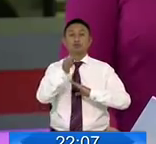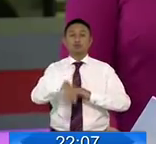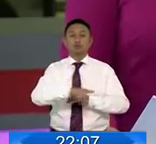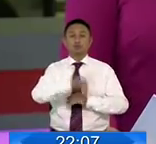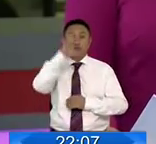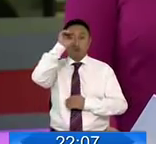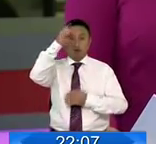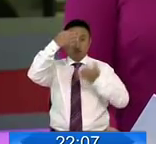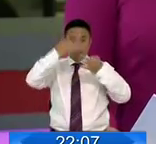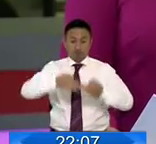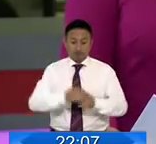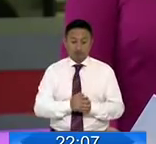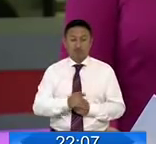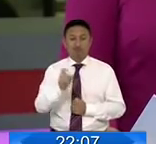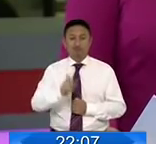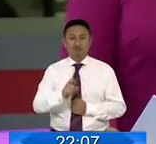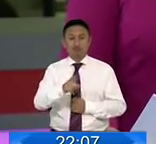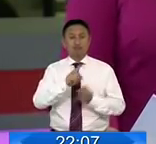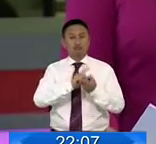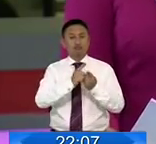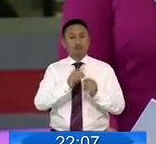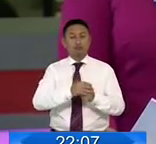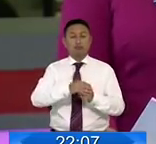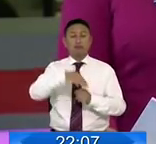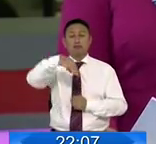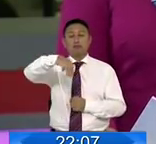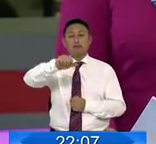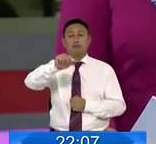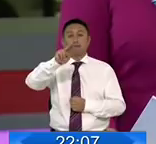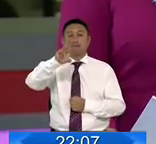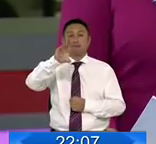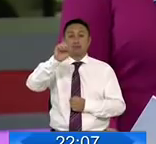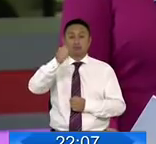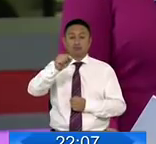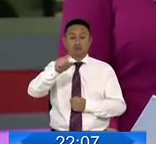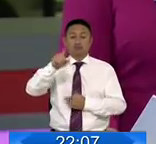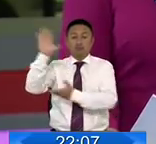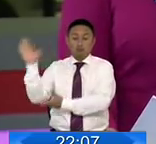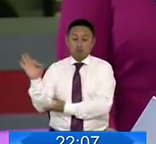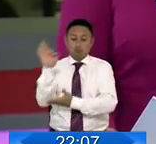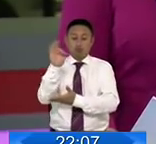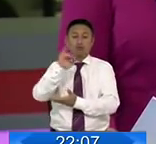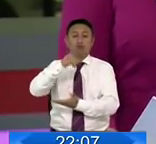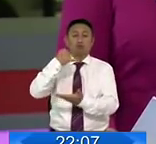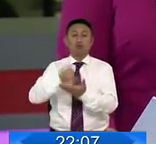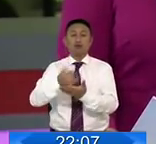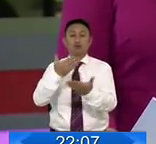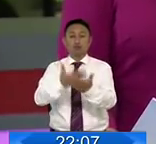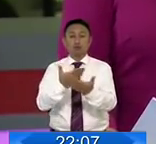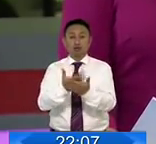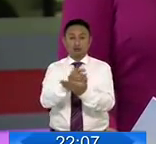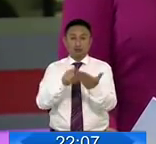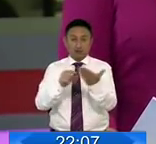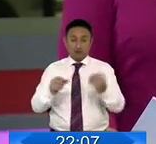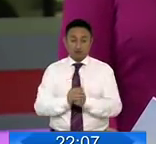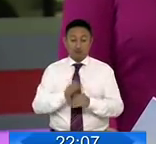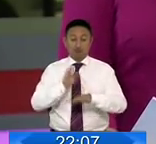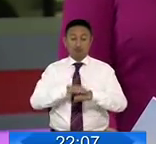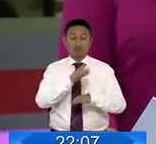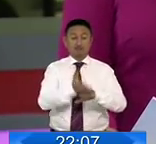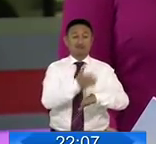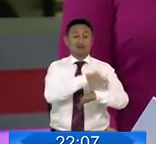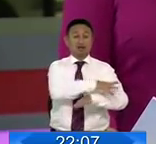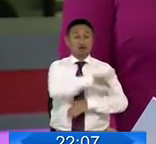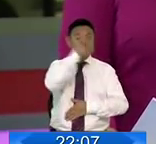pronunciamiento oficial, exige una rectificación de Marcos López, delegado del Ejecutivo de la Junta de Política Monetaria y Financiera. Esto por sus